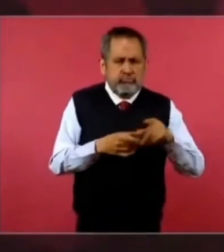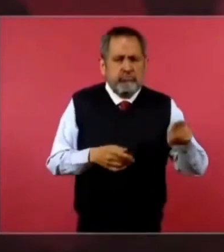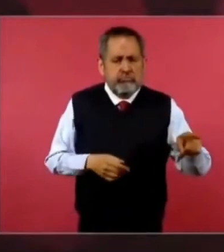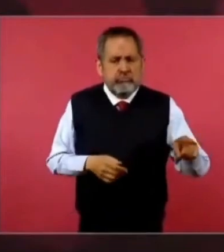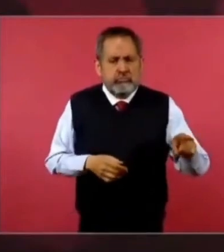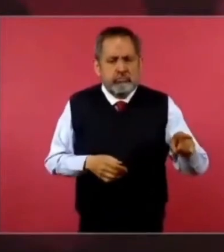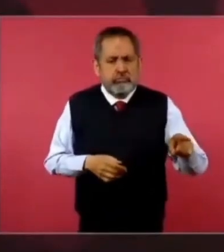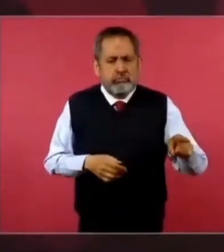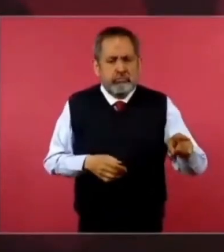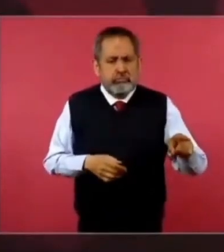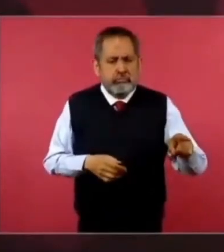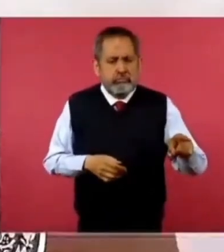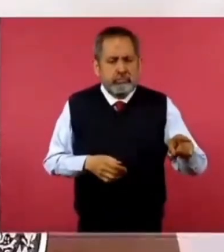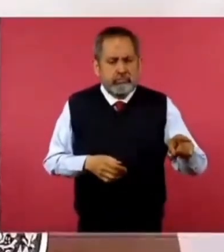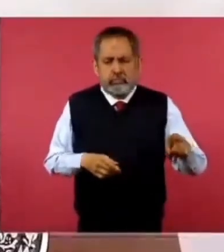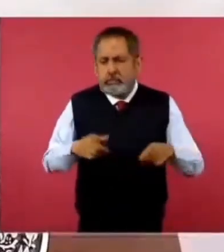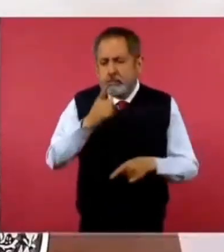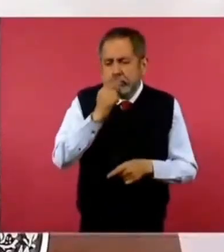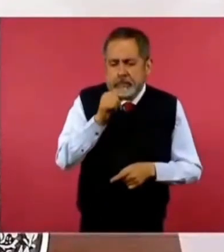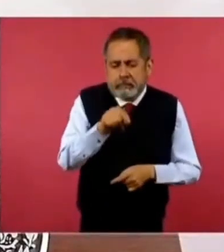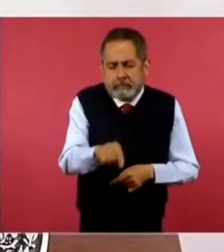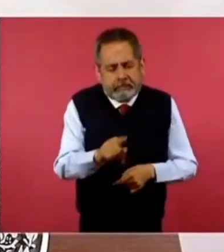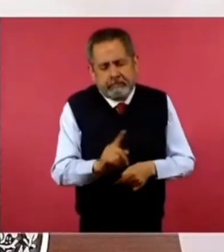que no pudo ser la policía